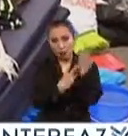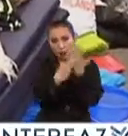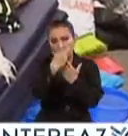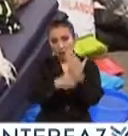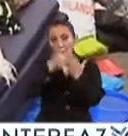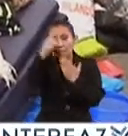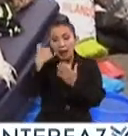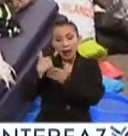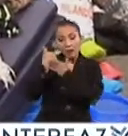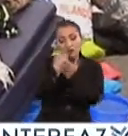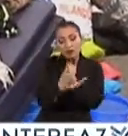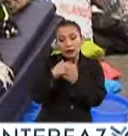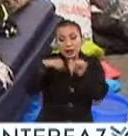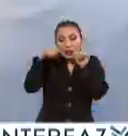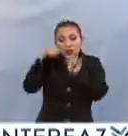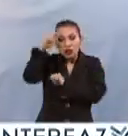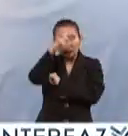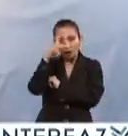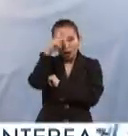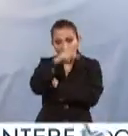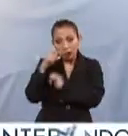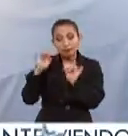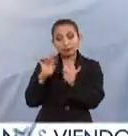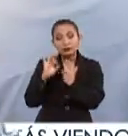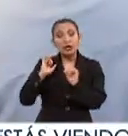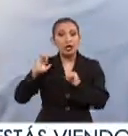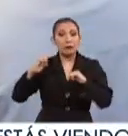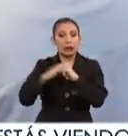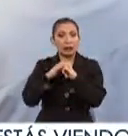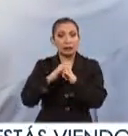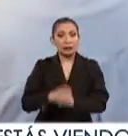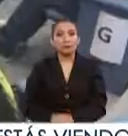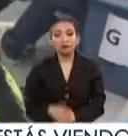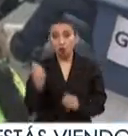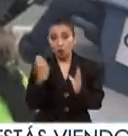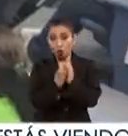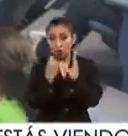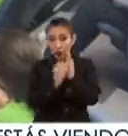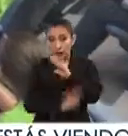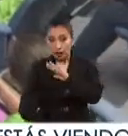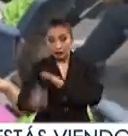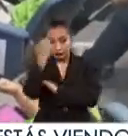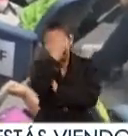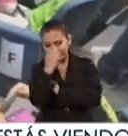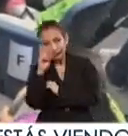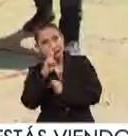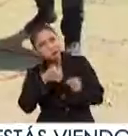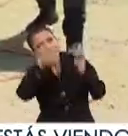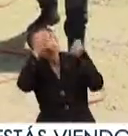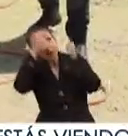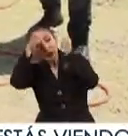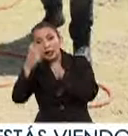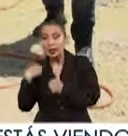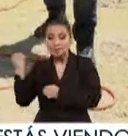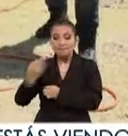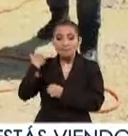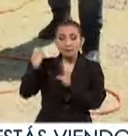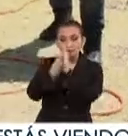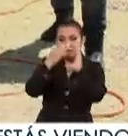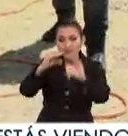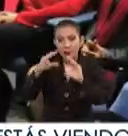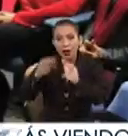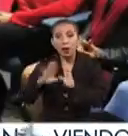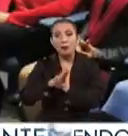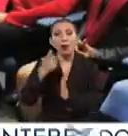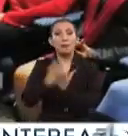para acompañamiento y la atención psicológica en situaciones de emergencia, un curso básico de evaluación de estructuras y seminarios de capacitación